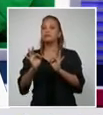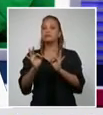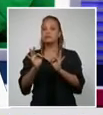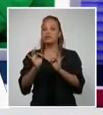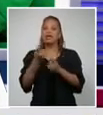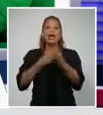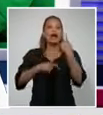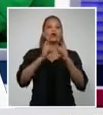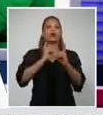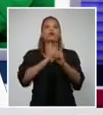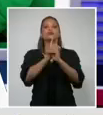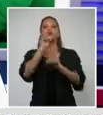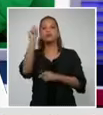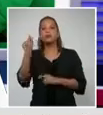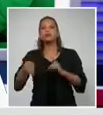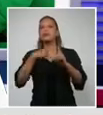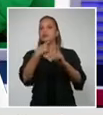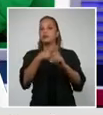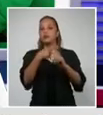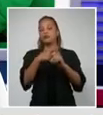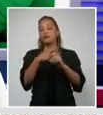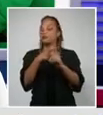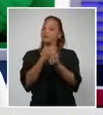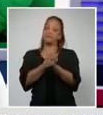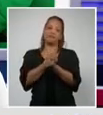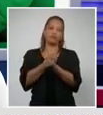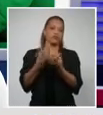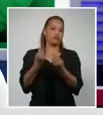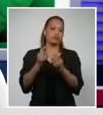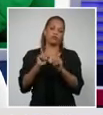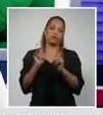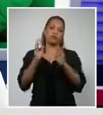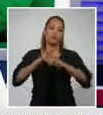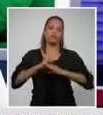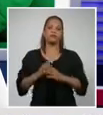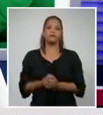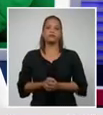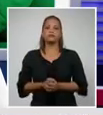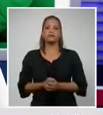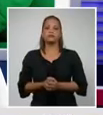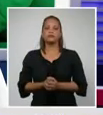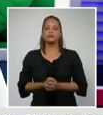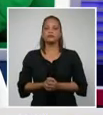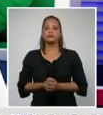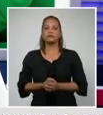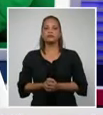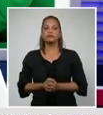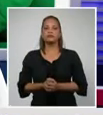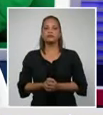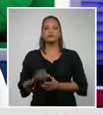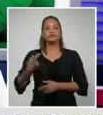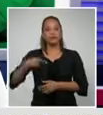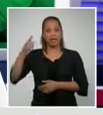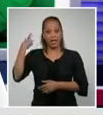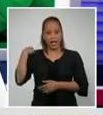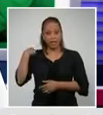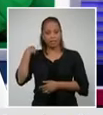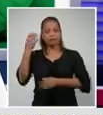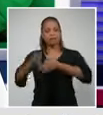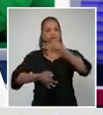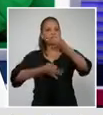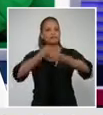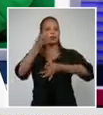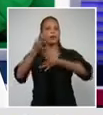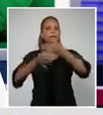positivo, pues tienes mucho menos riesgo de adquirir la enfermedad. Ayer, como ya dijimos